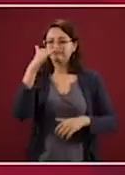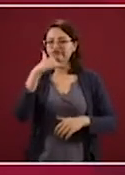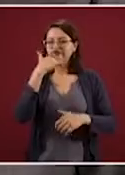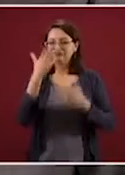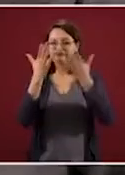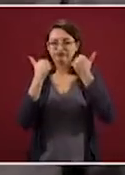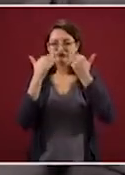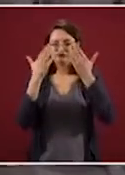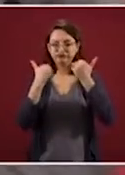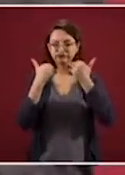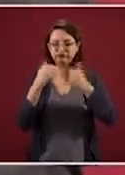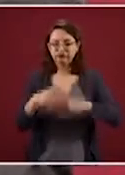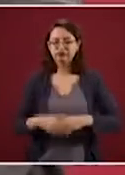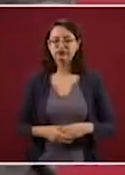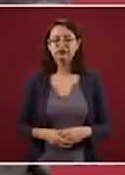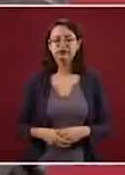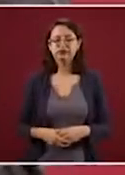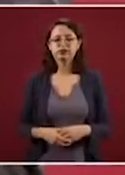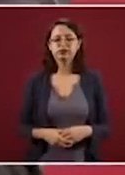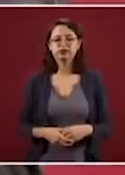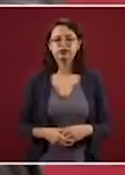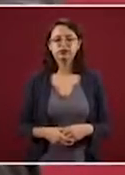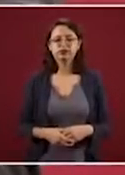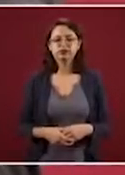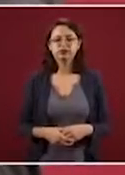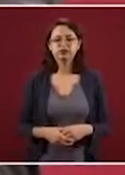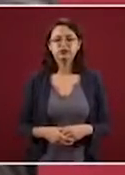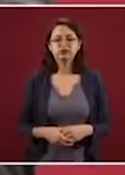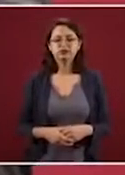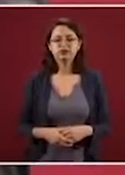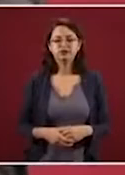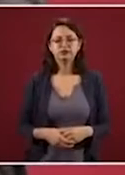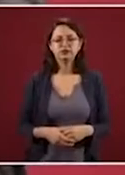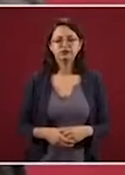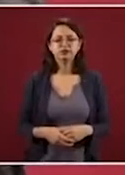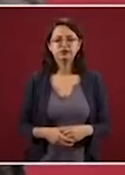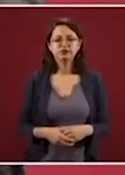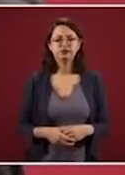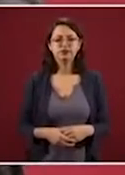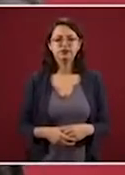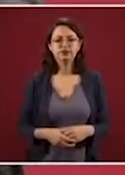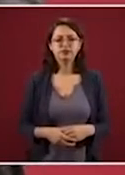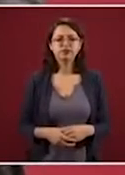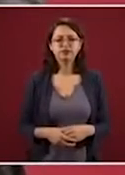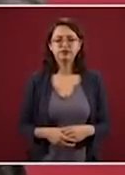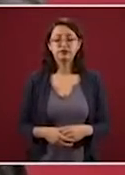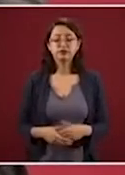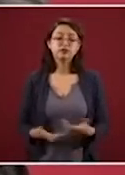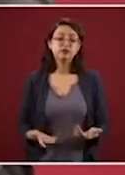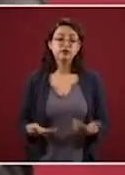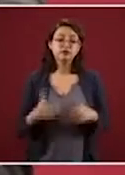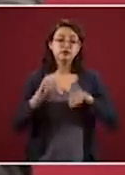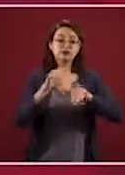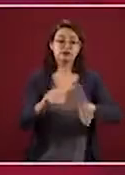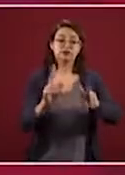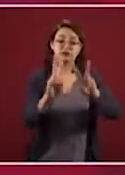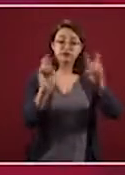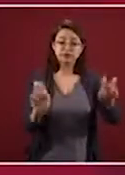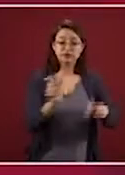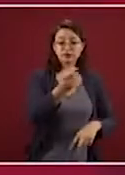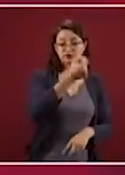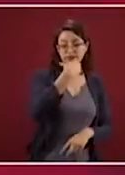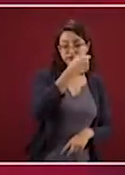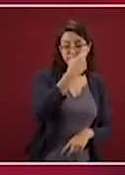entonces eso por lo que corresponde a las medicinas pero así en